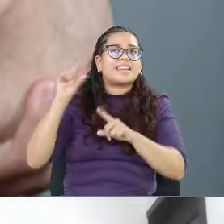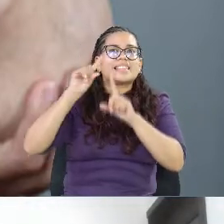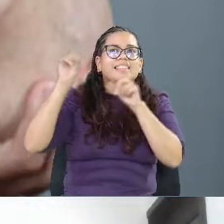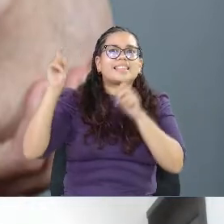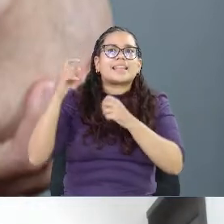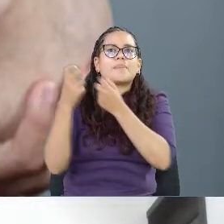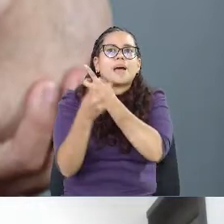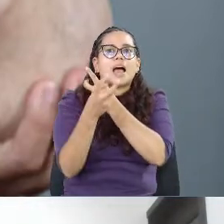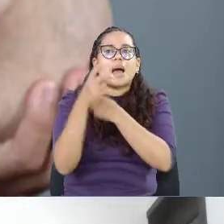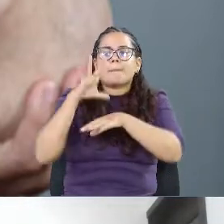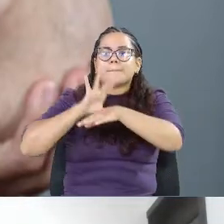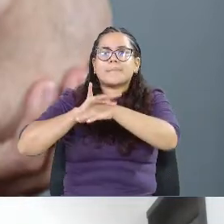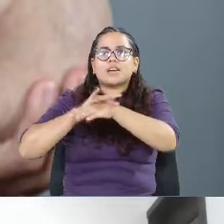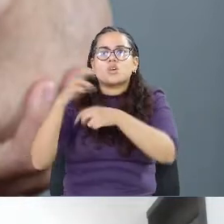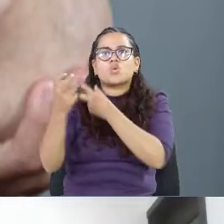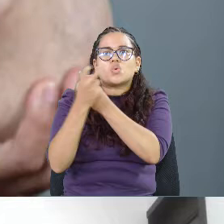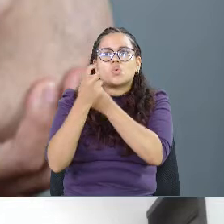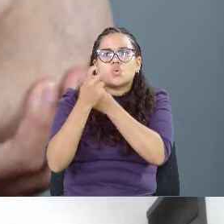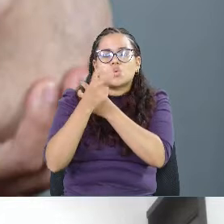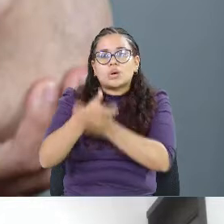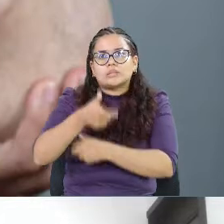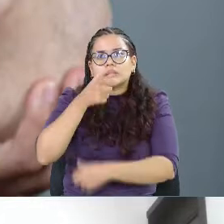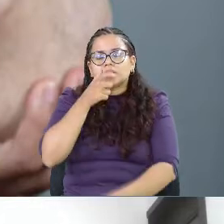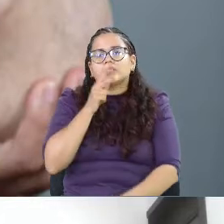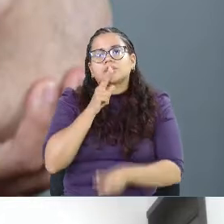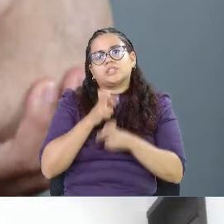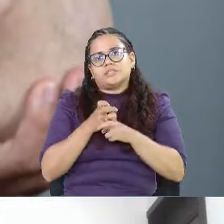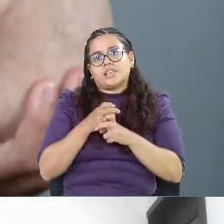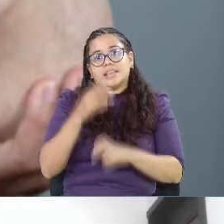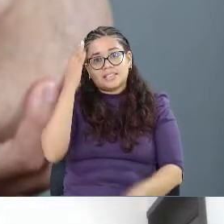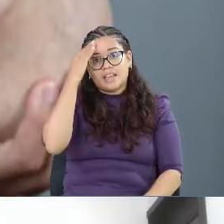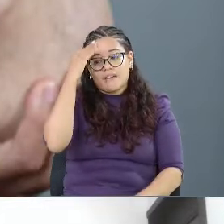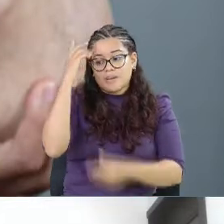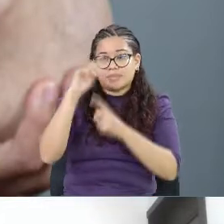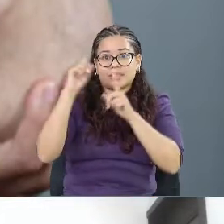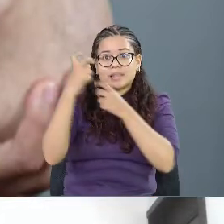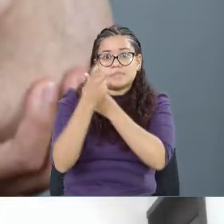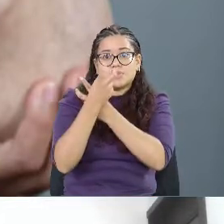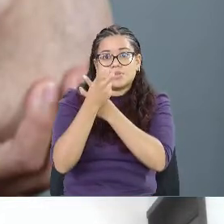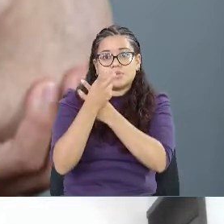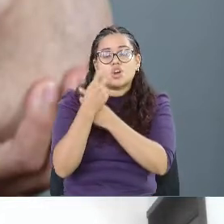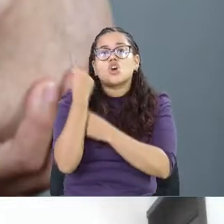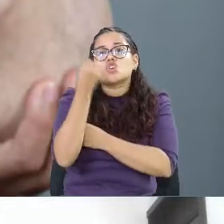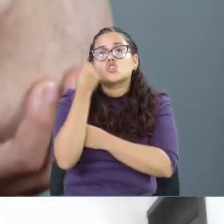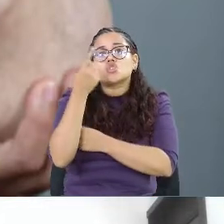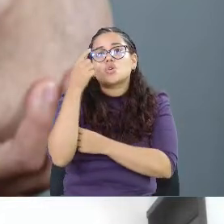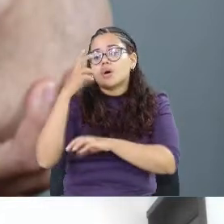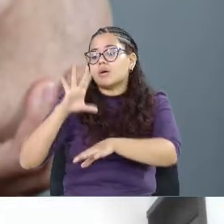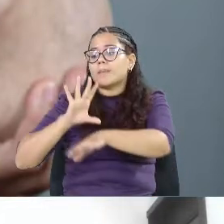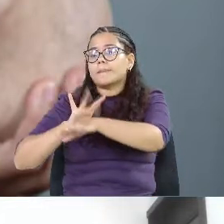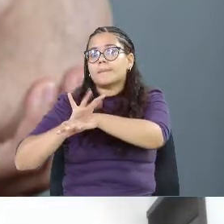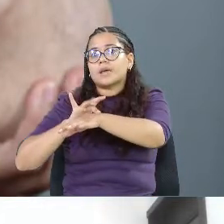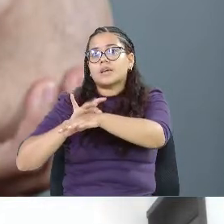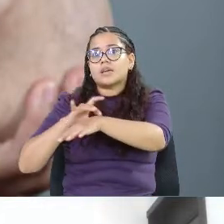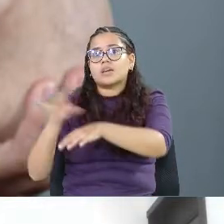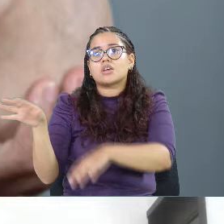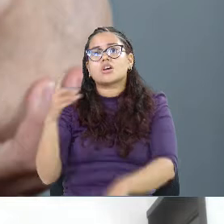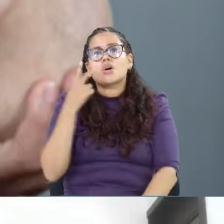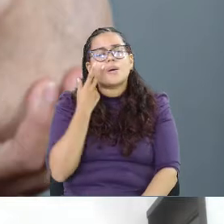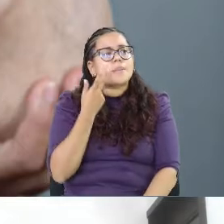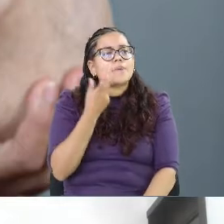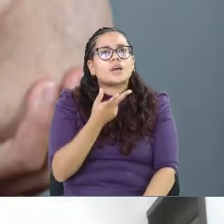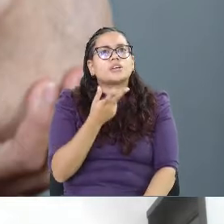un obstáculo mucho más grande. En la ortopedia sabemos que no solamente el profesional médico se guía